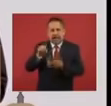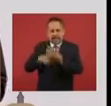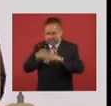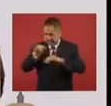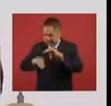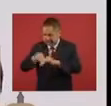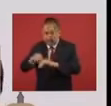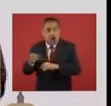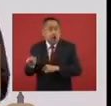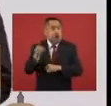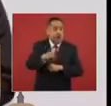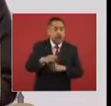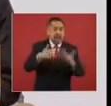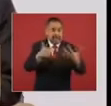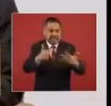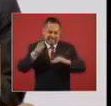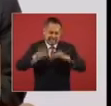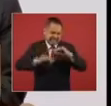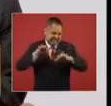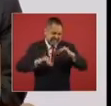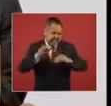El manejo, ¿sí?,